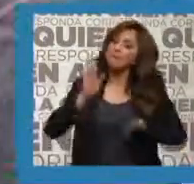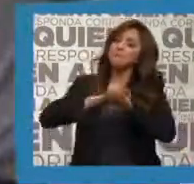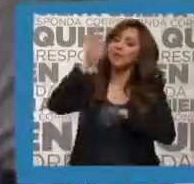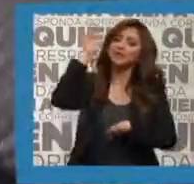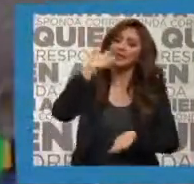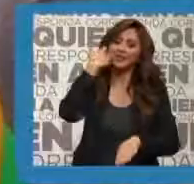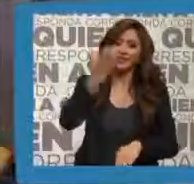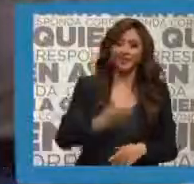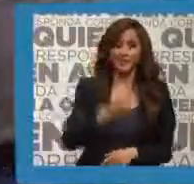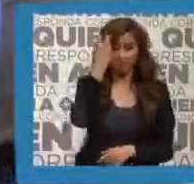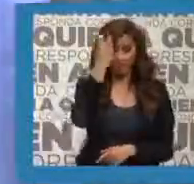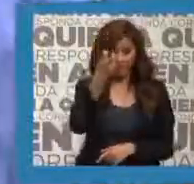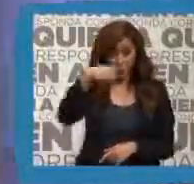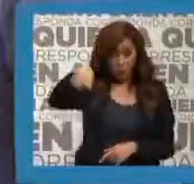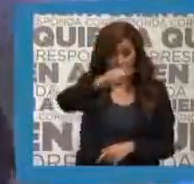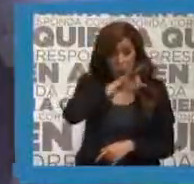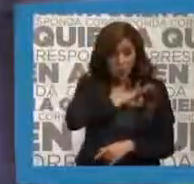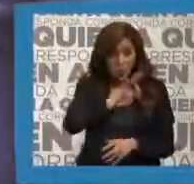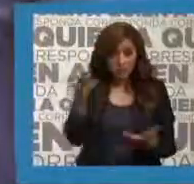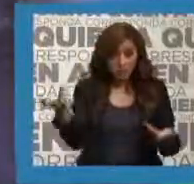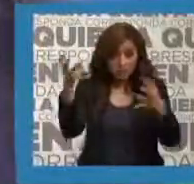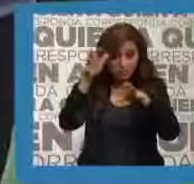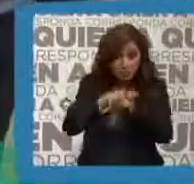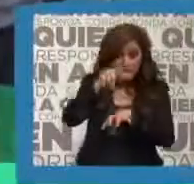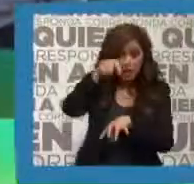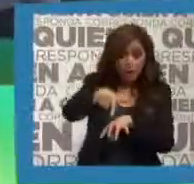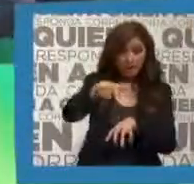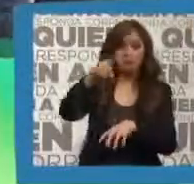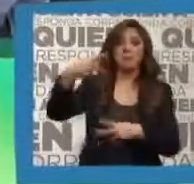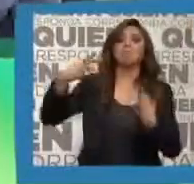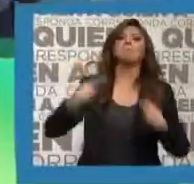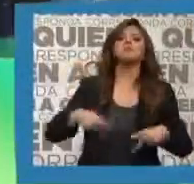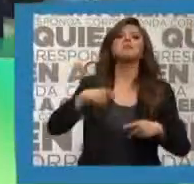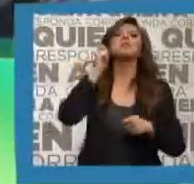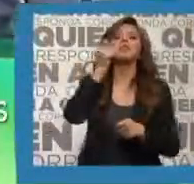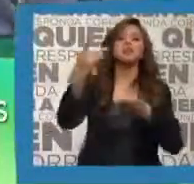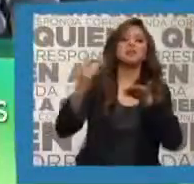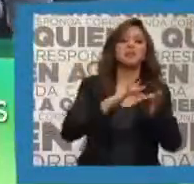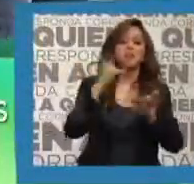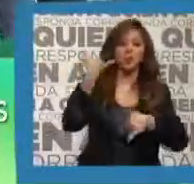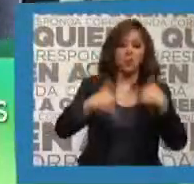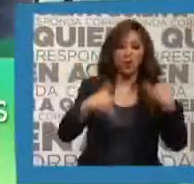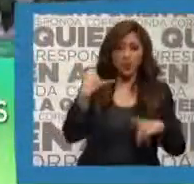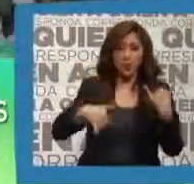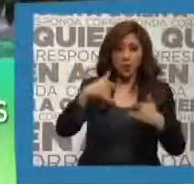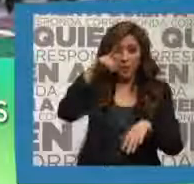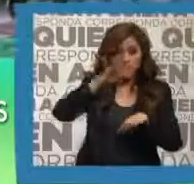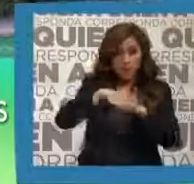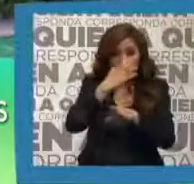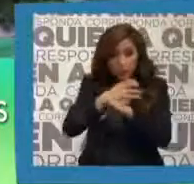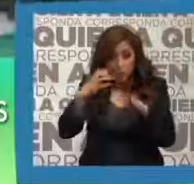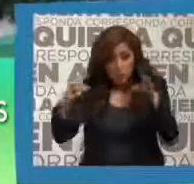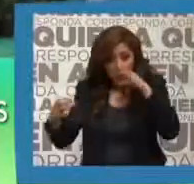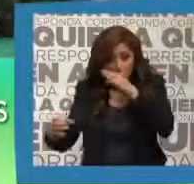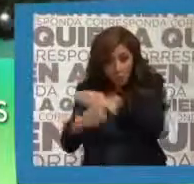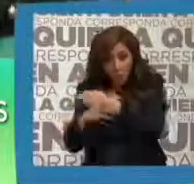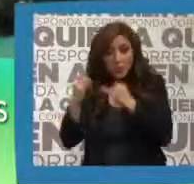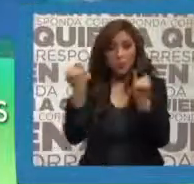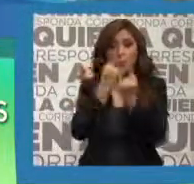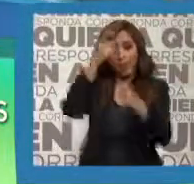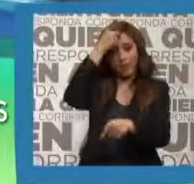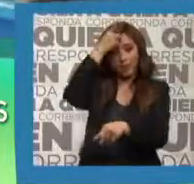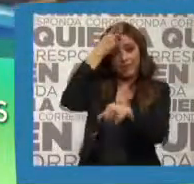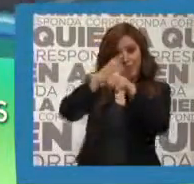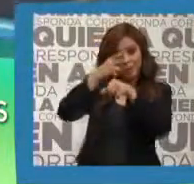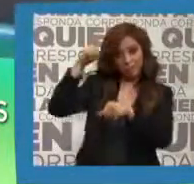momento justo en el que usted puede integrarse a las filas de este gran ejército llamado Juguetón, donde además de contribuir, sin duda alguna, y como nuestro director general